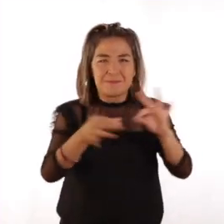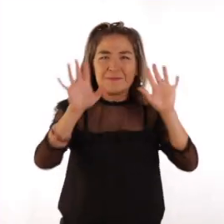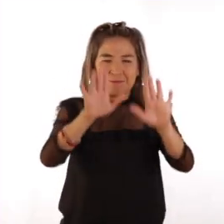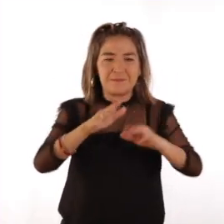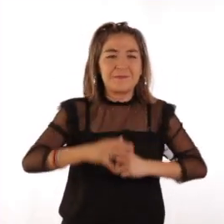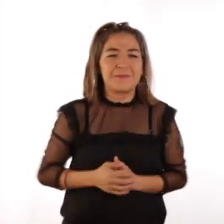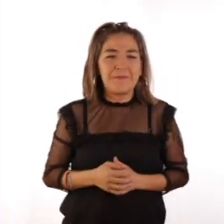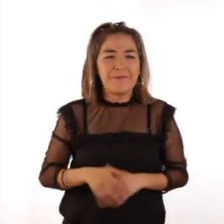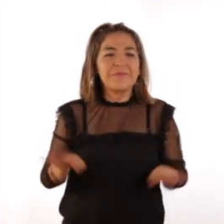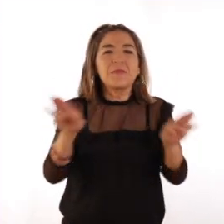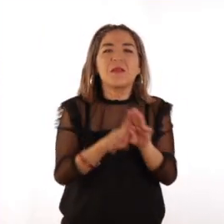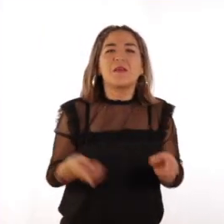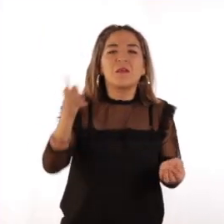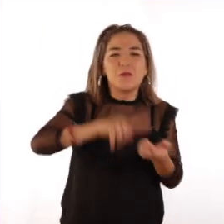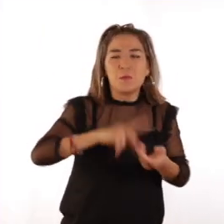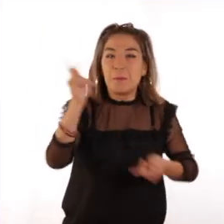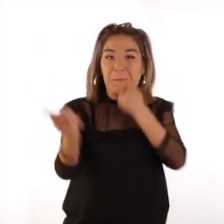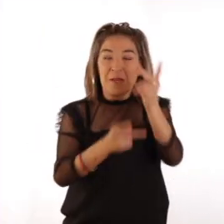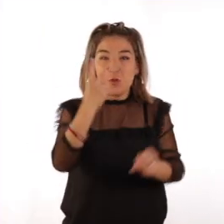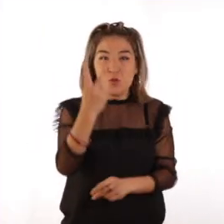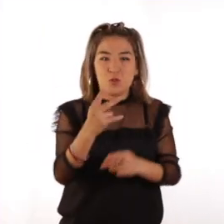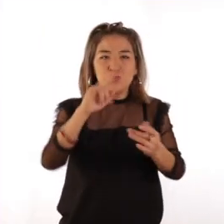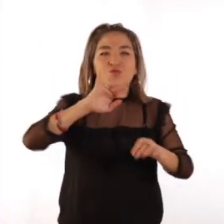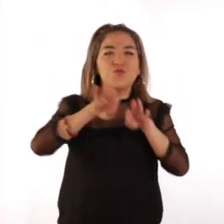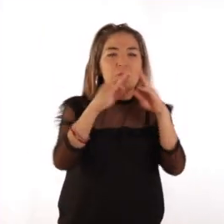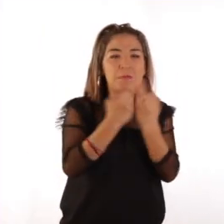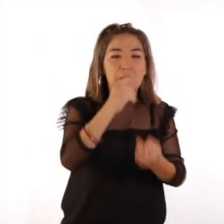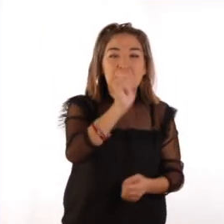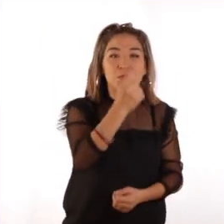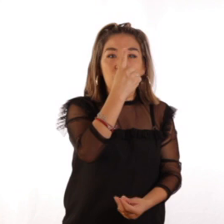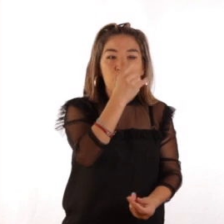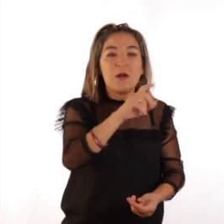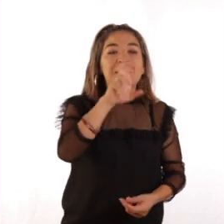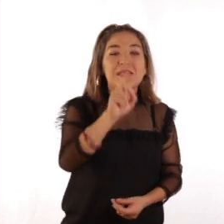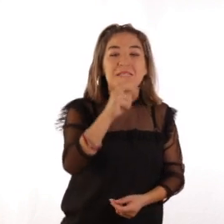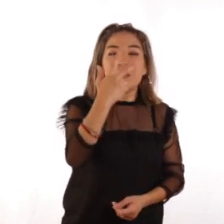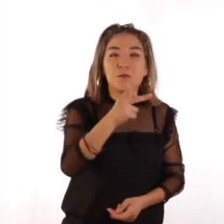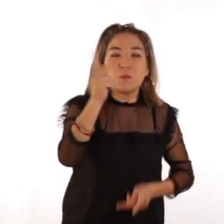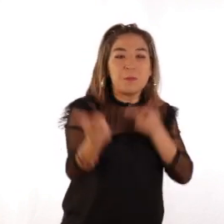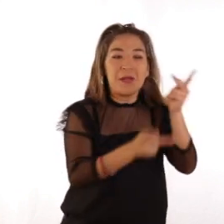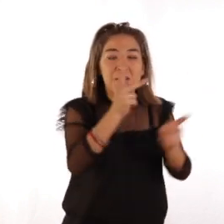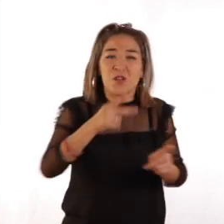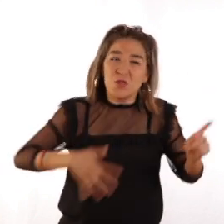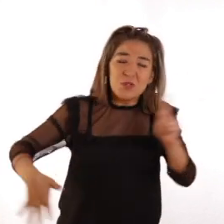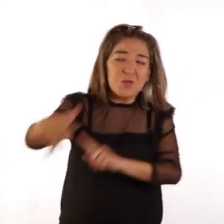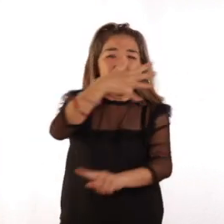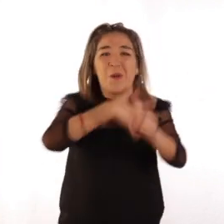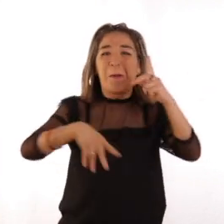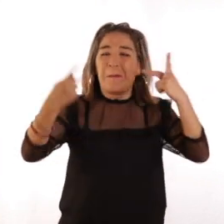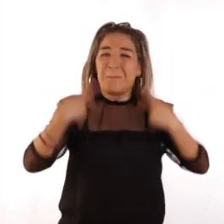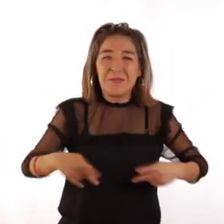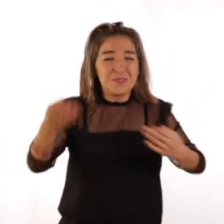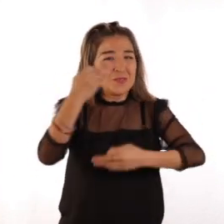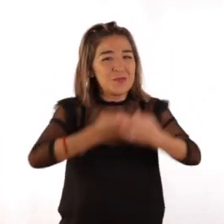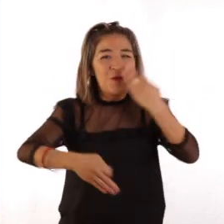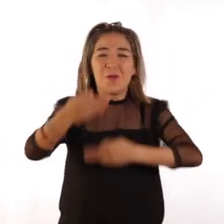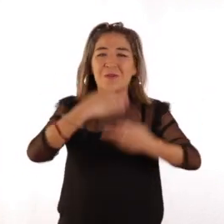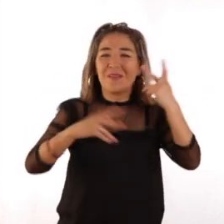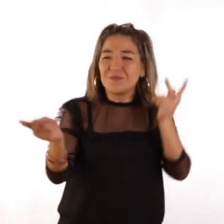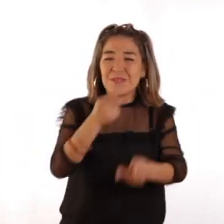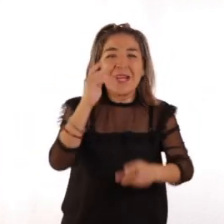Este censo estuvo compuesto por 2 tipos de cuestionarios. Uno con 38 preguntas que se hicieron a todas las